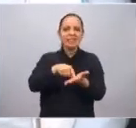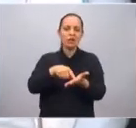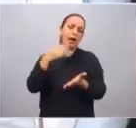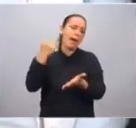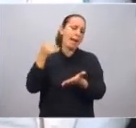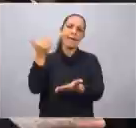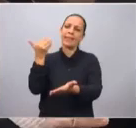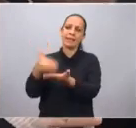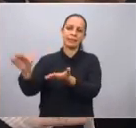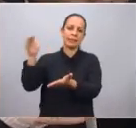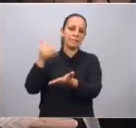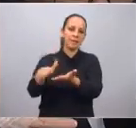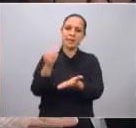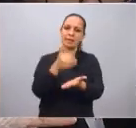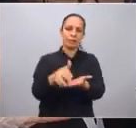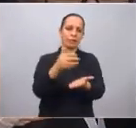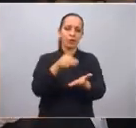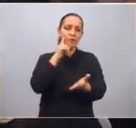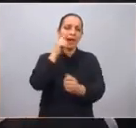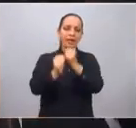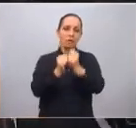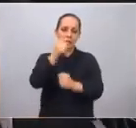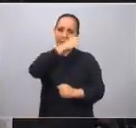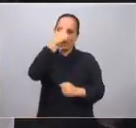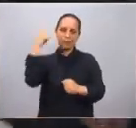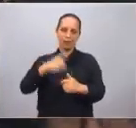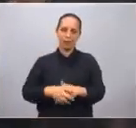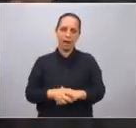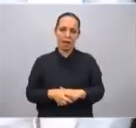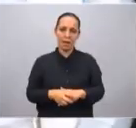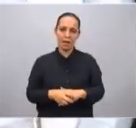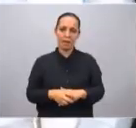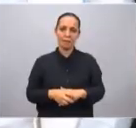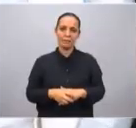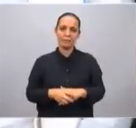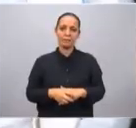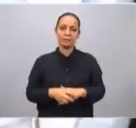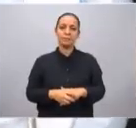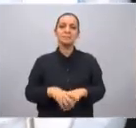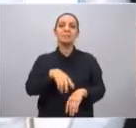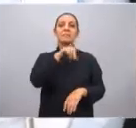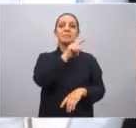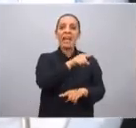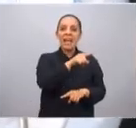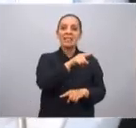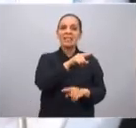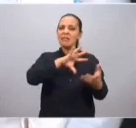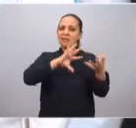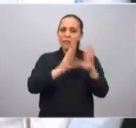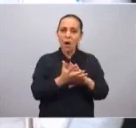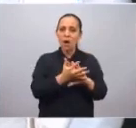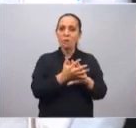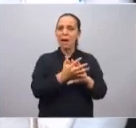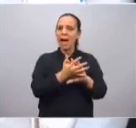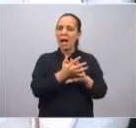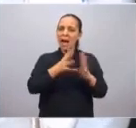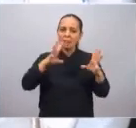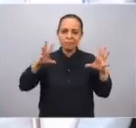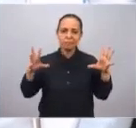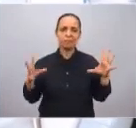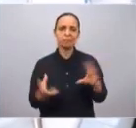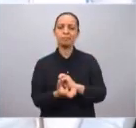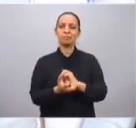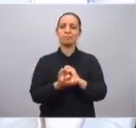intenta destruir a la industria nacional, ese RIGI, desmantelan el sistema